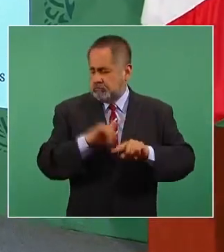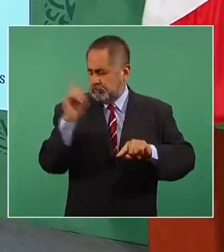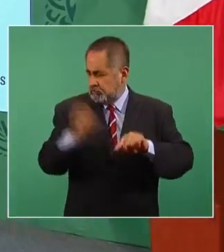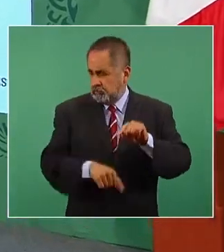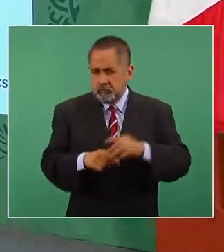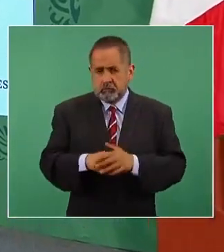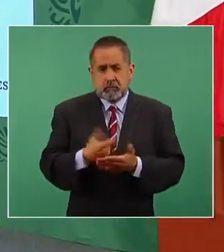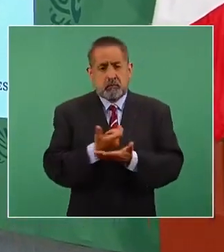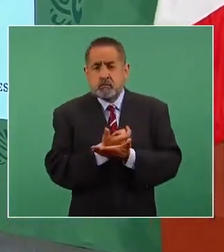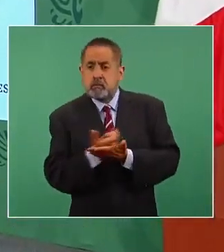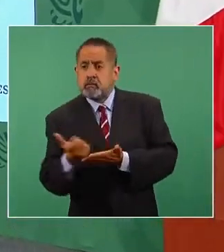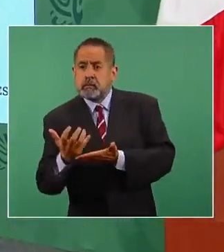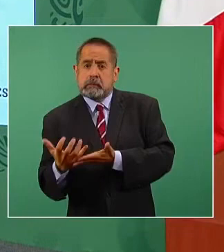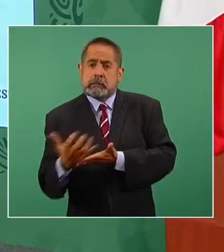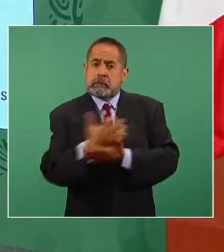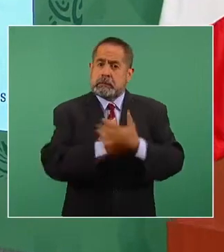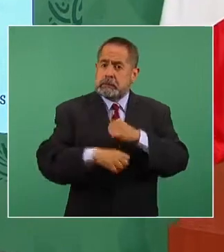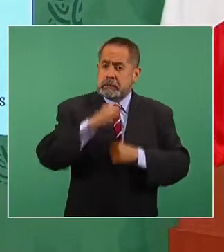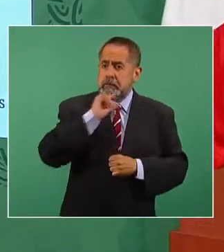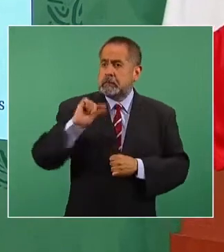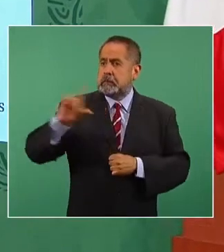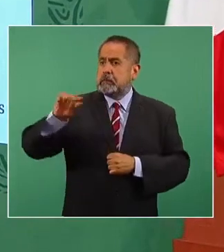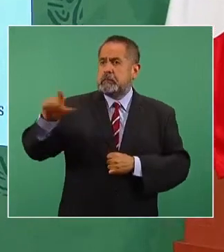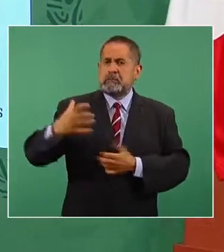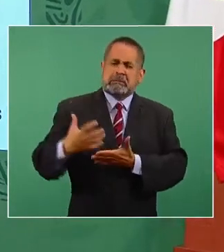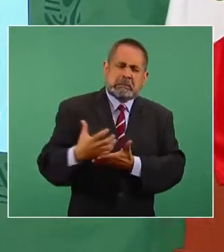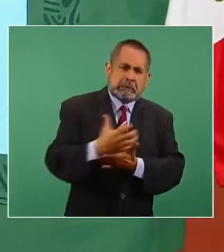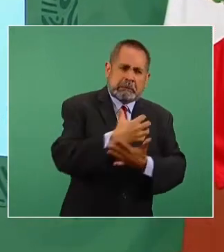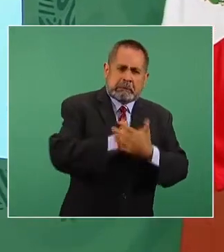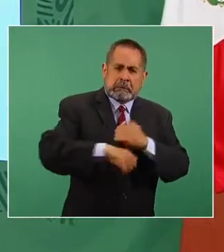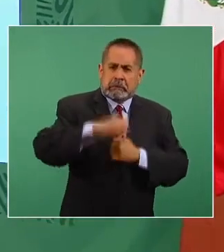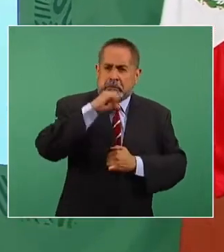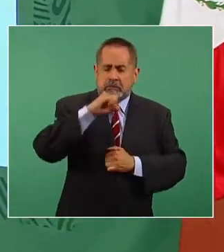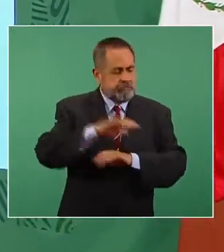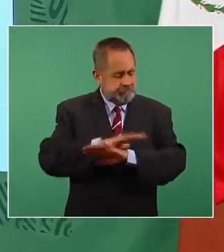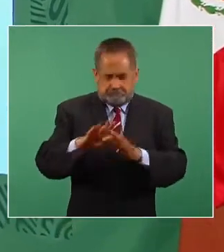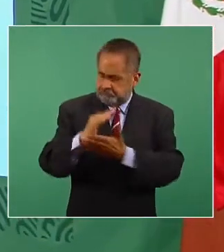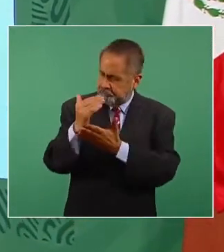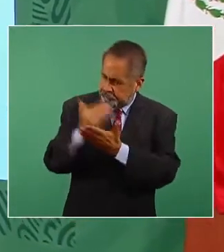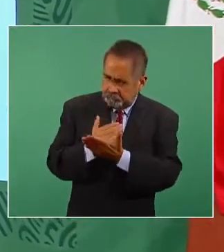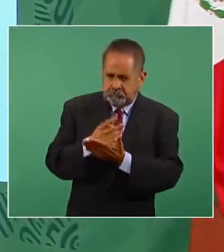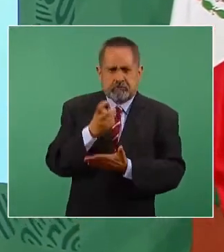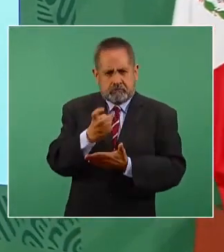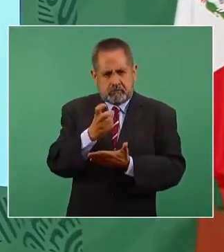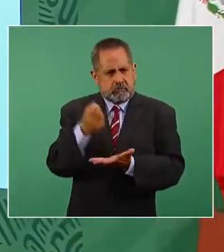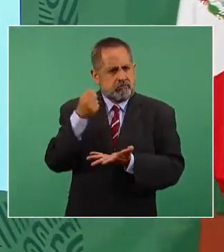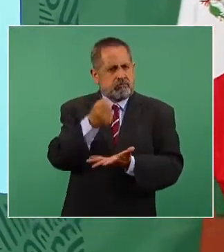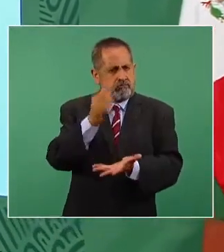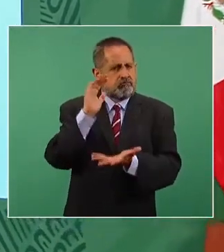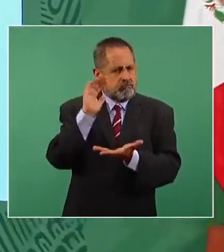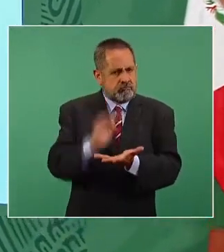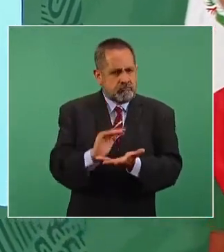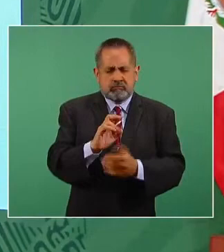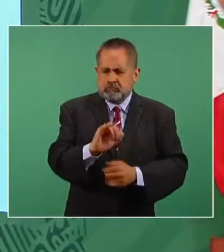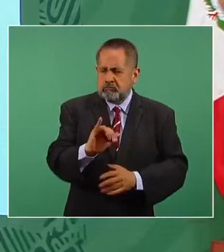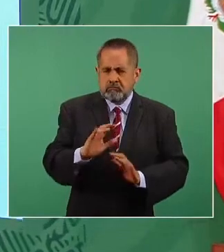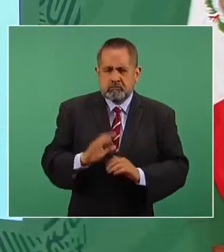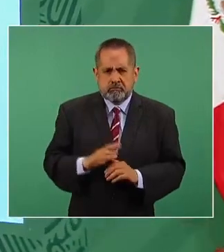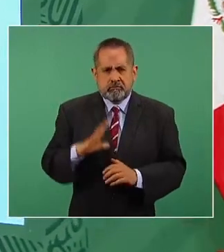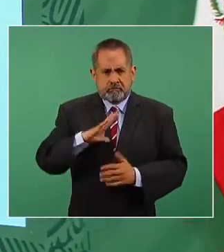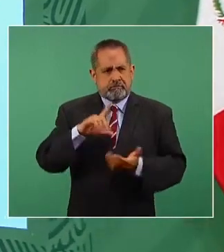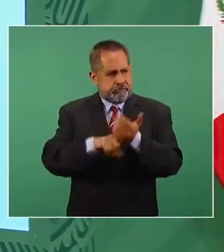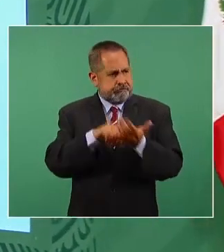en los sueldos elevadísimos de los altos funcionarios públicos. Ahí es donde ha